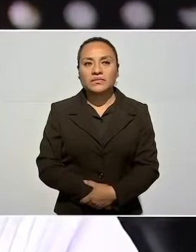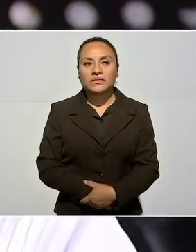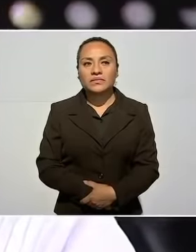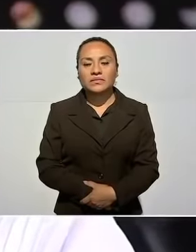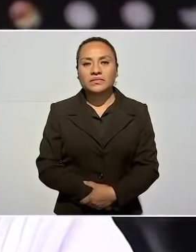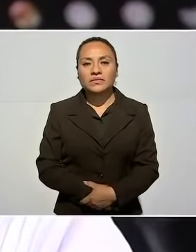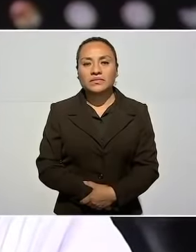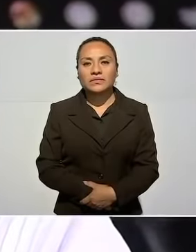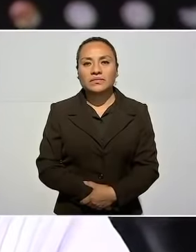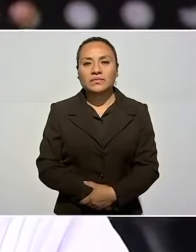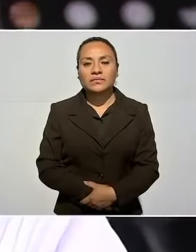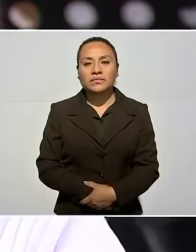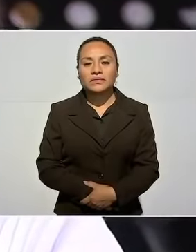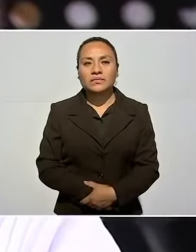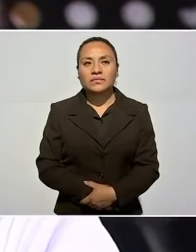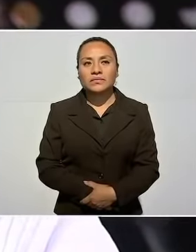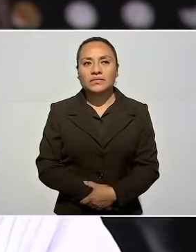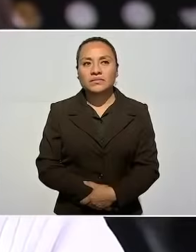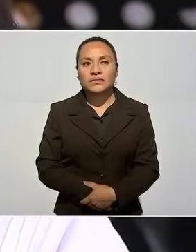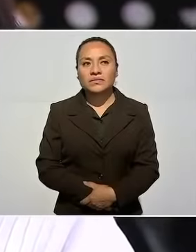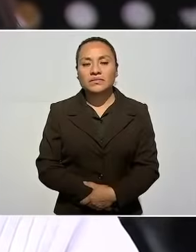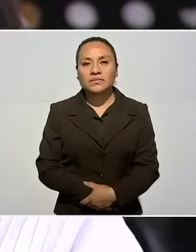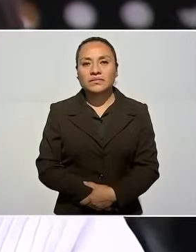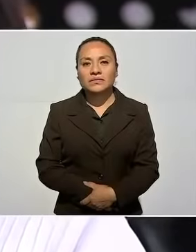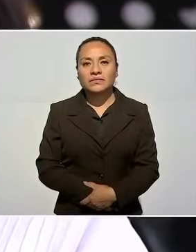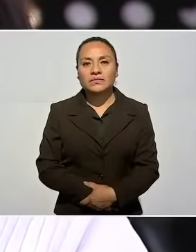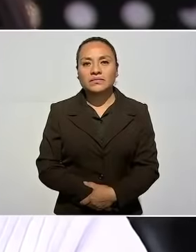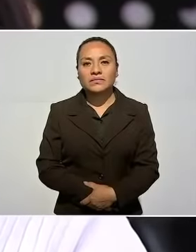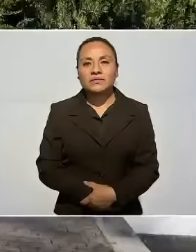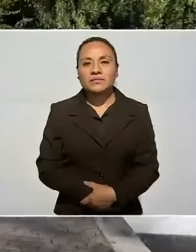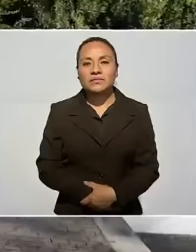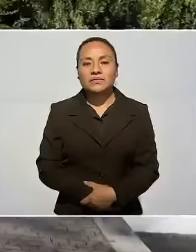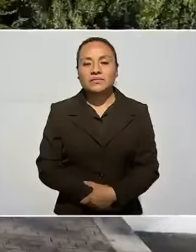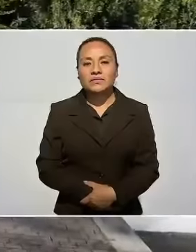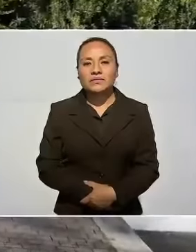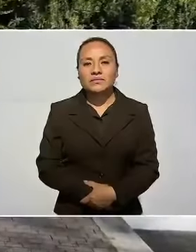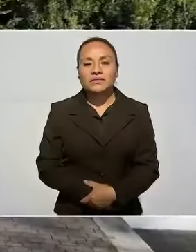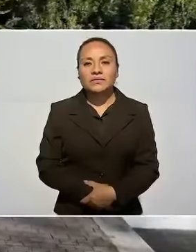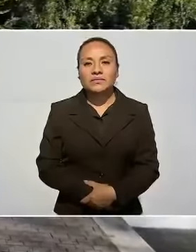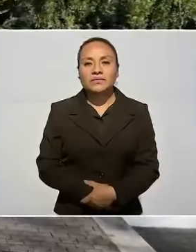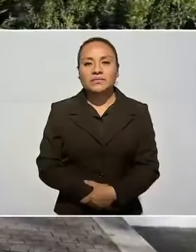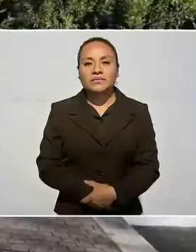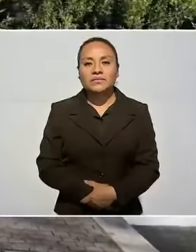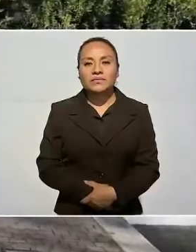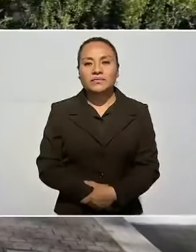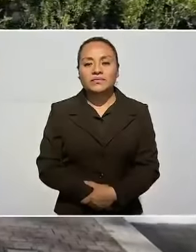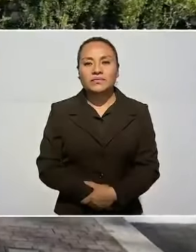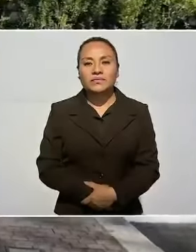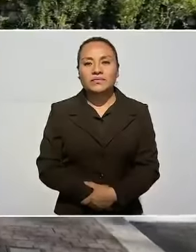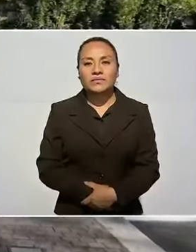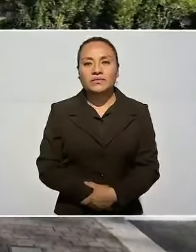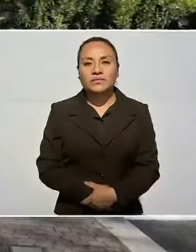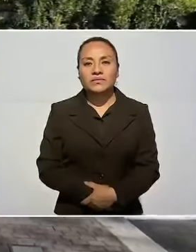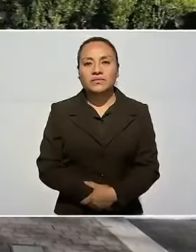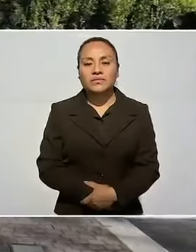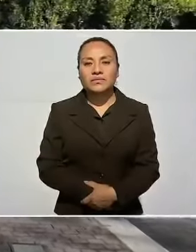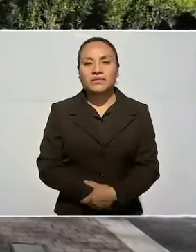licenciado Andrés López Obrador,